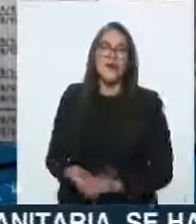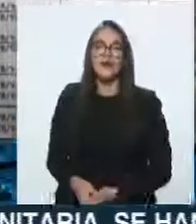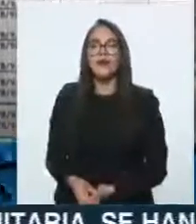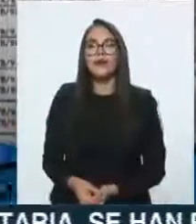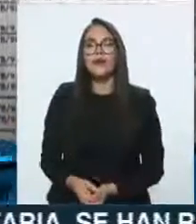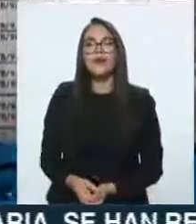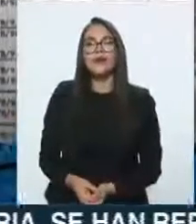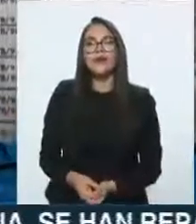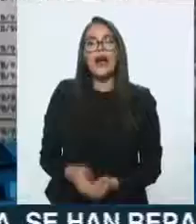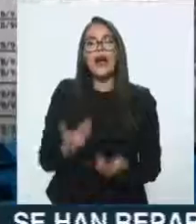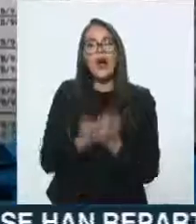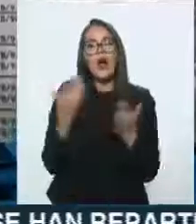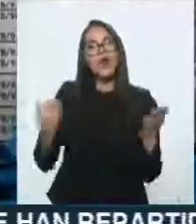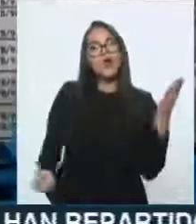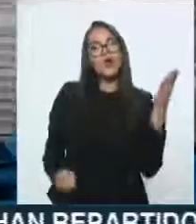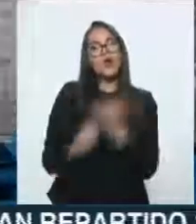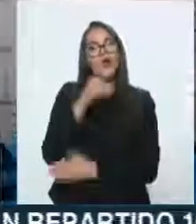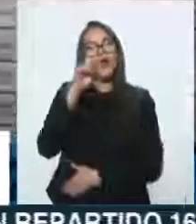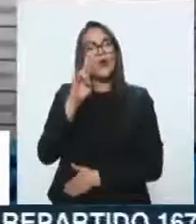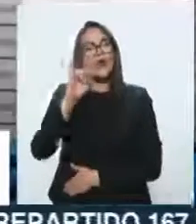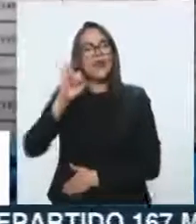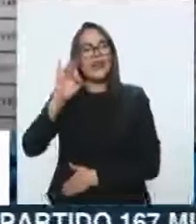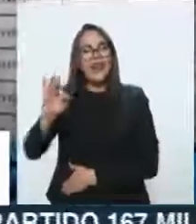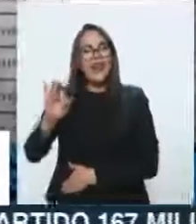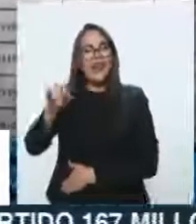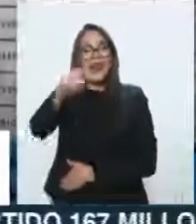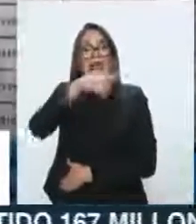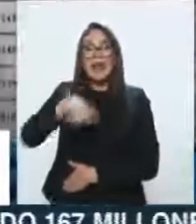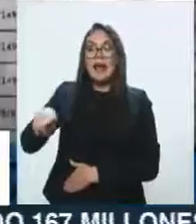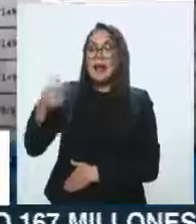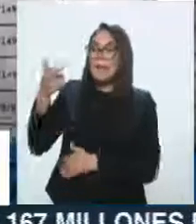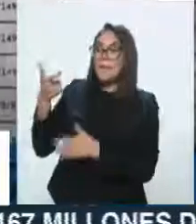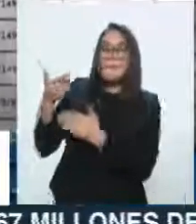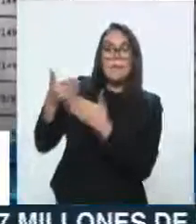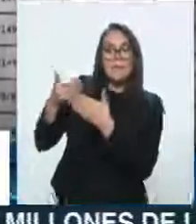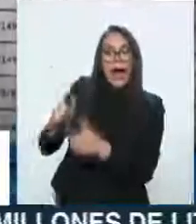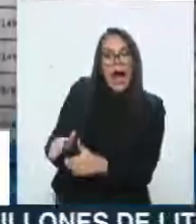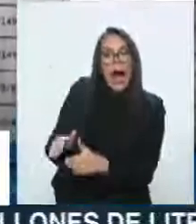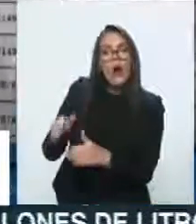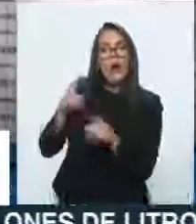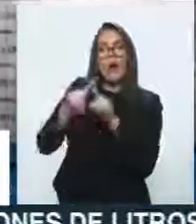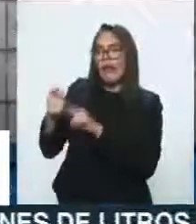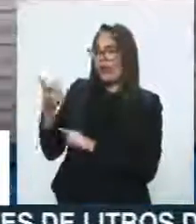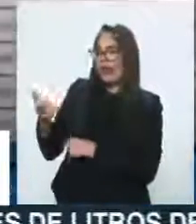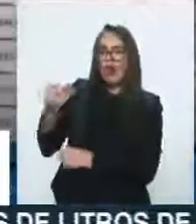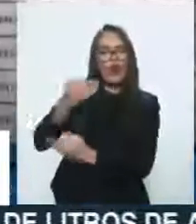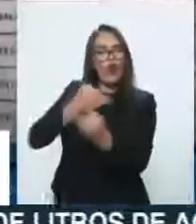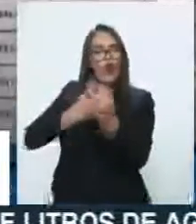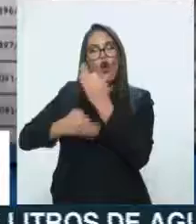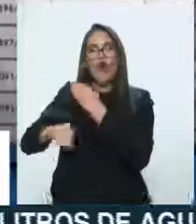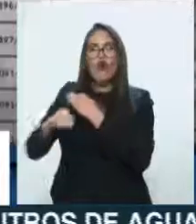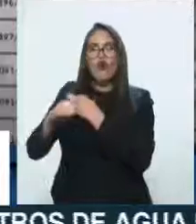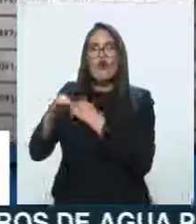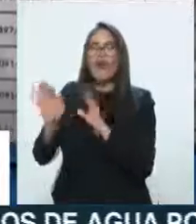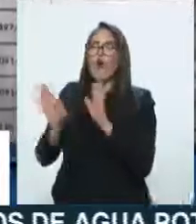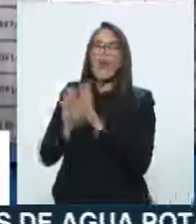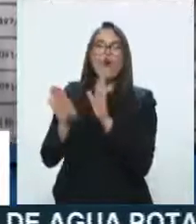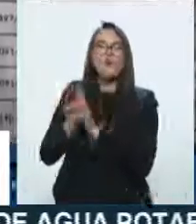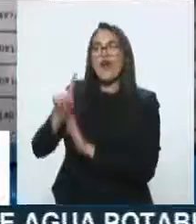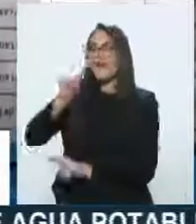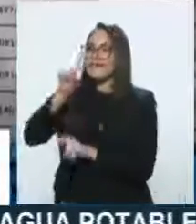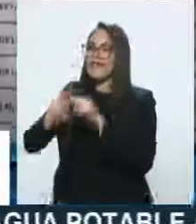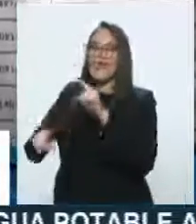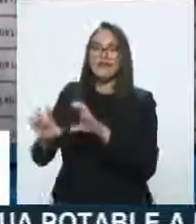Financiera de Santiago Nieto, es decir, de bloquear cuentas, de congelar vía